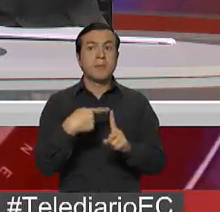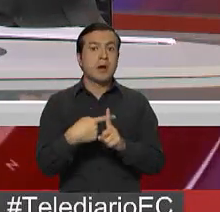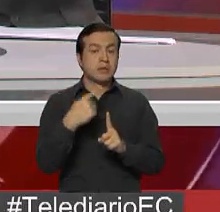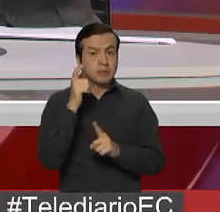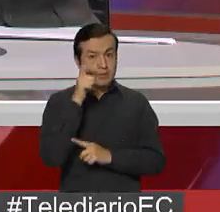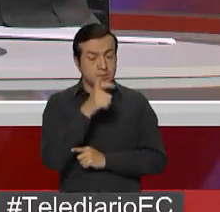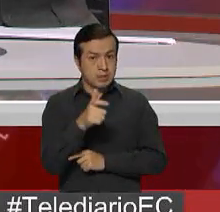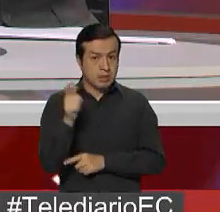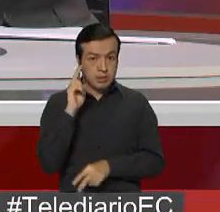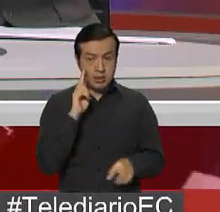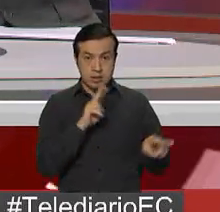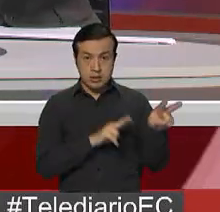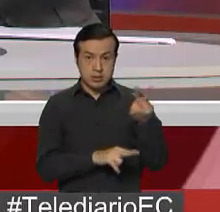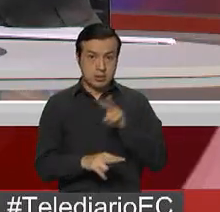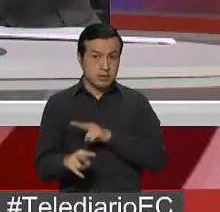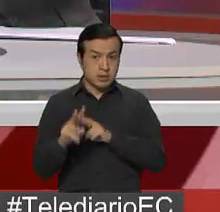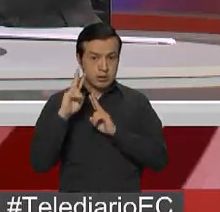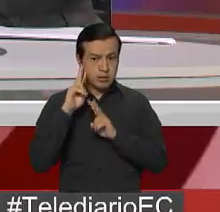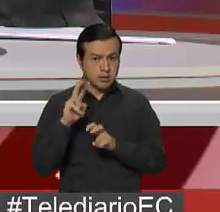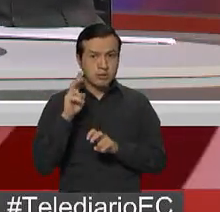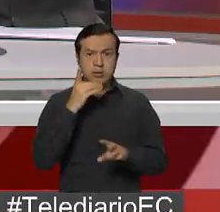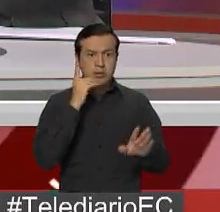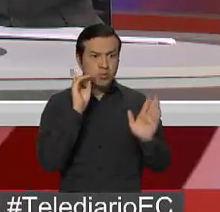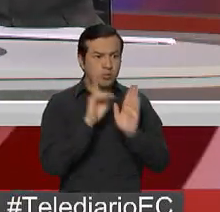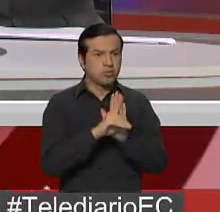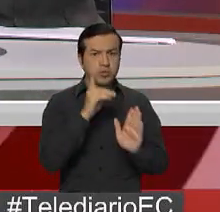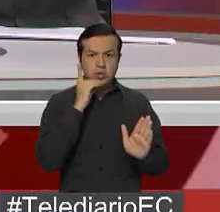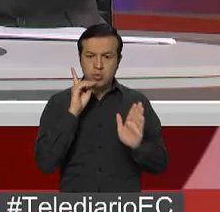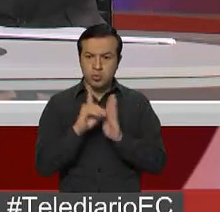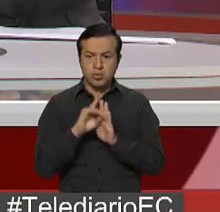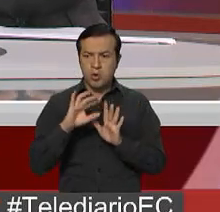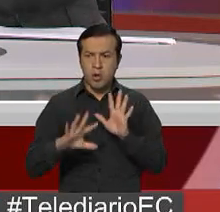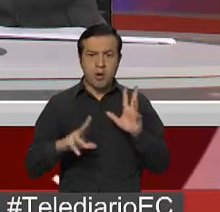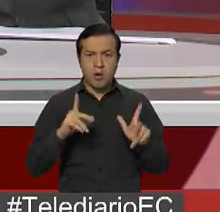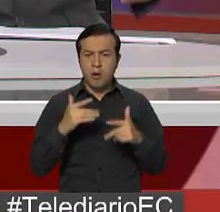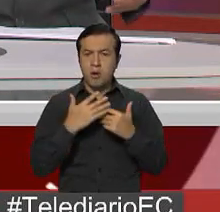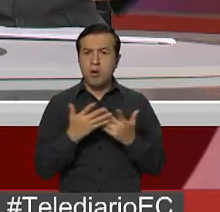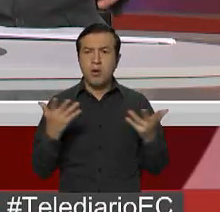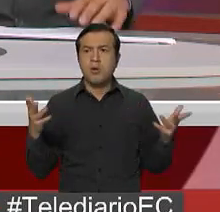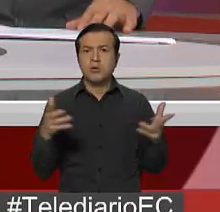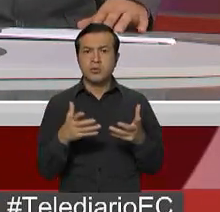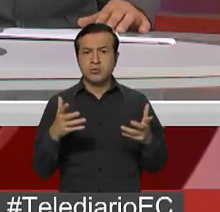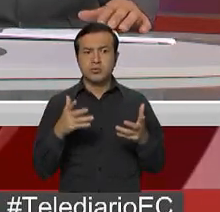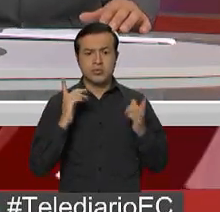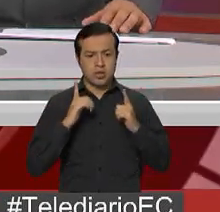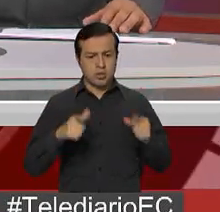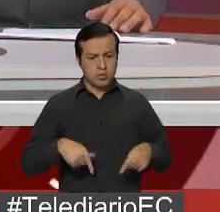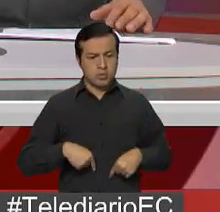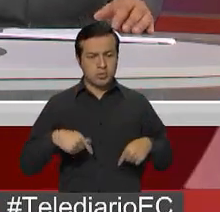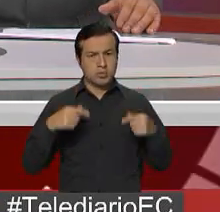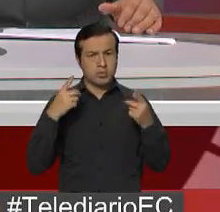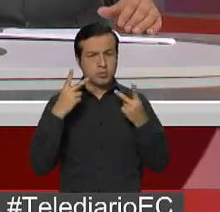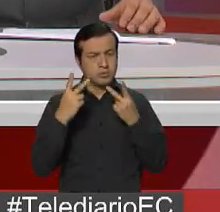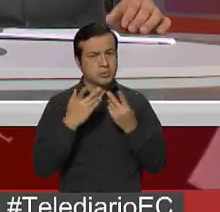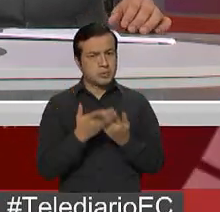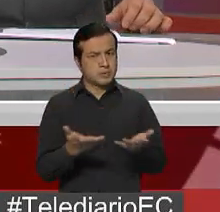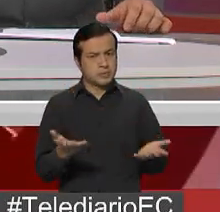la fiscalía general del estado investigue estas denuncias de posibles actos de corrupción en el sector de la salud